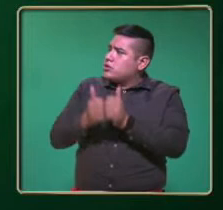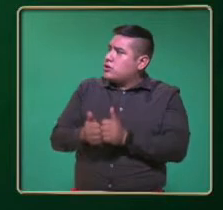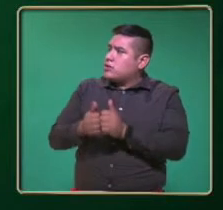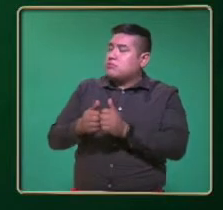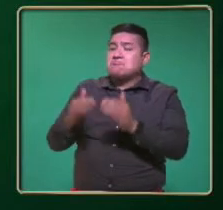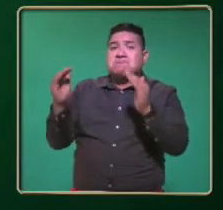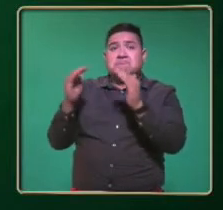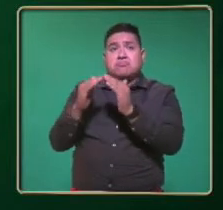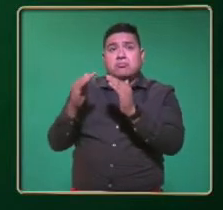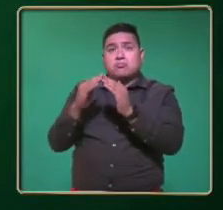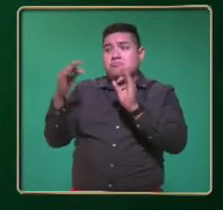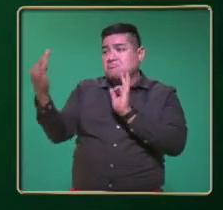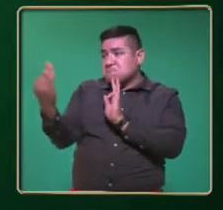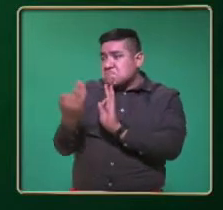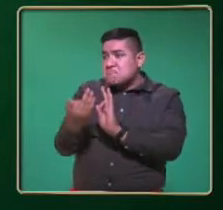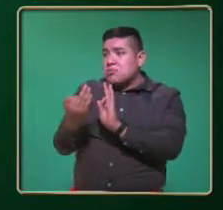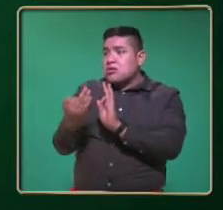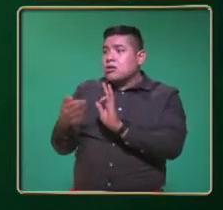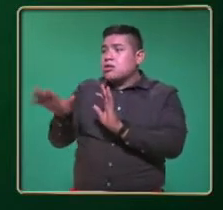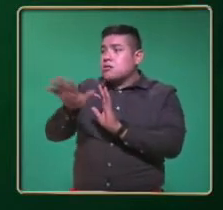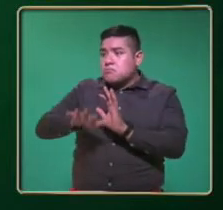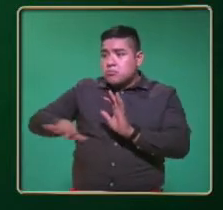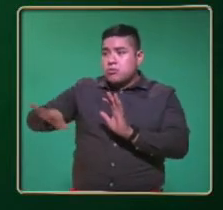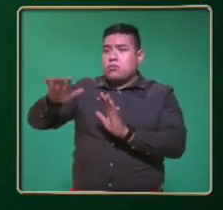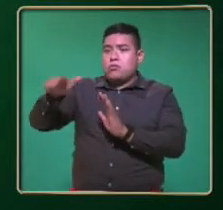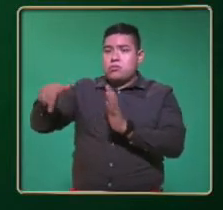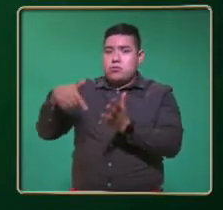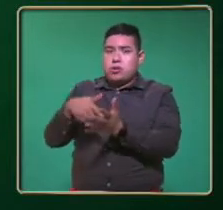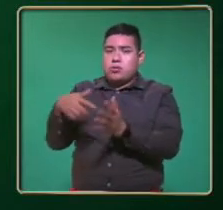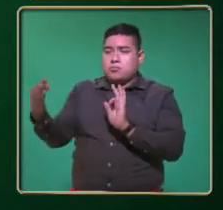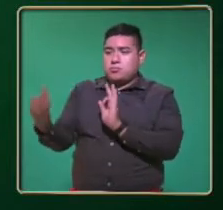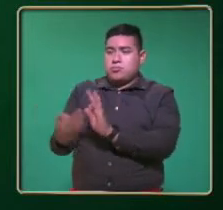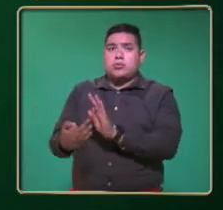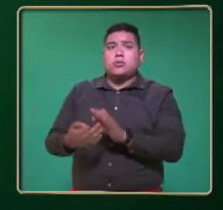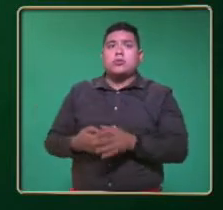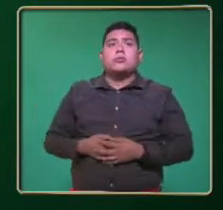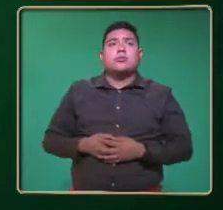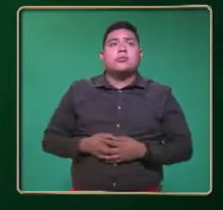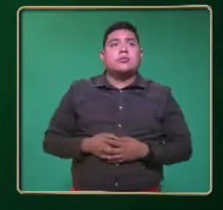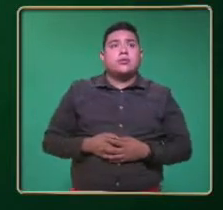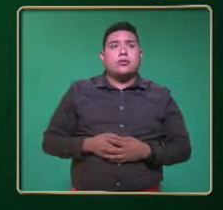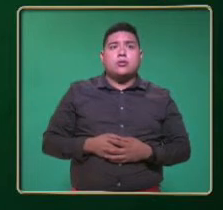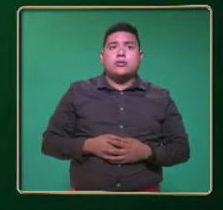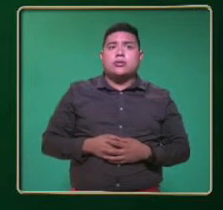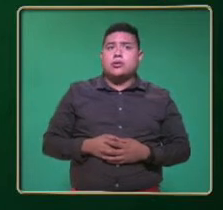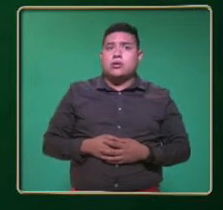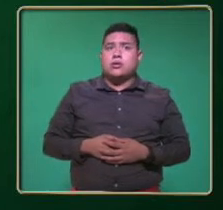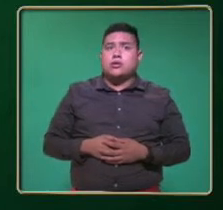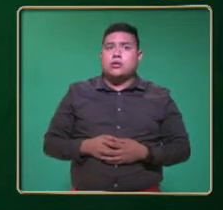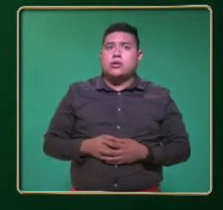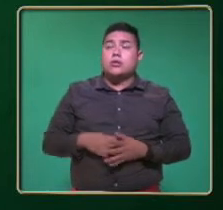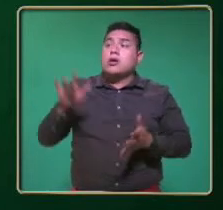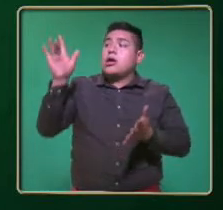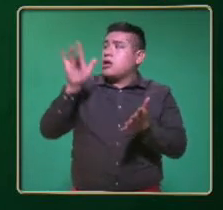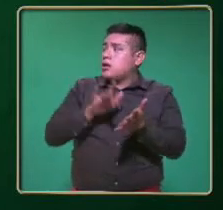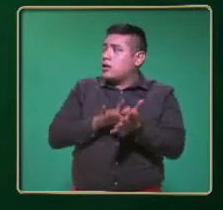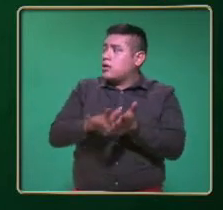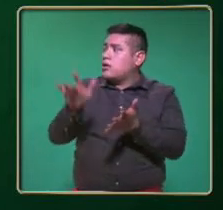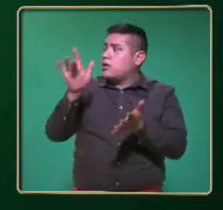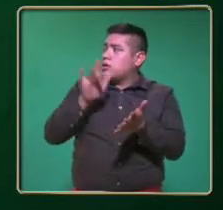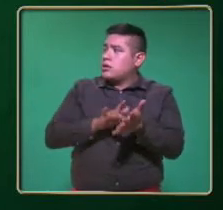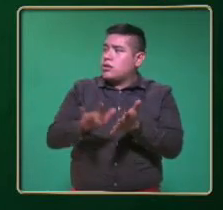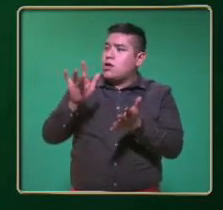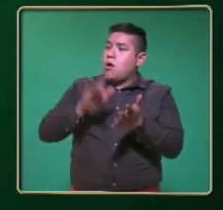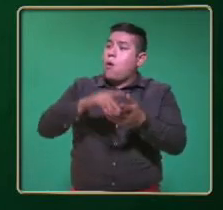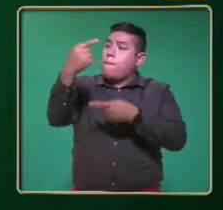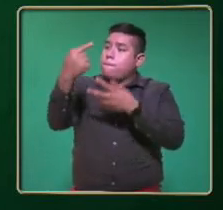de tu comunidad, cerca de tu localidad, que pudieran ser pues esas rehabilitaciones o esos apoyos,